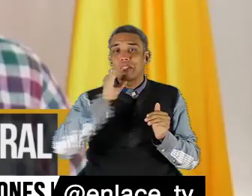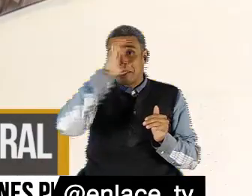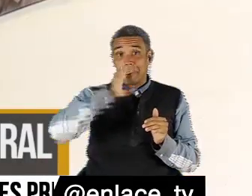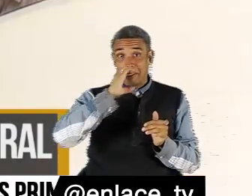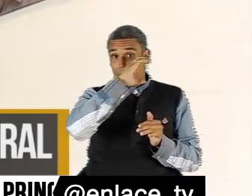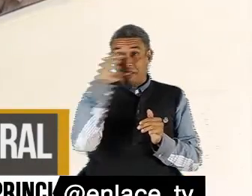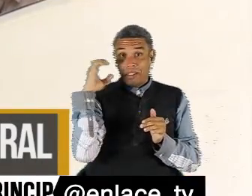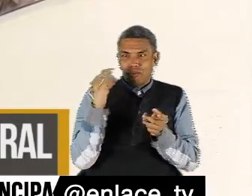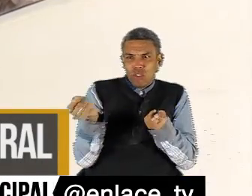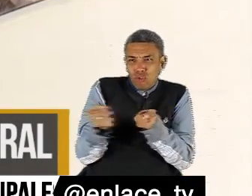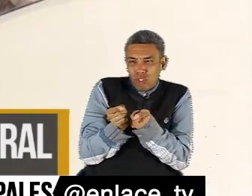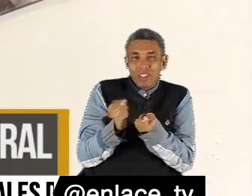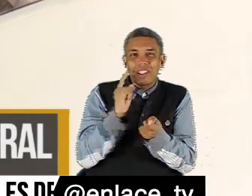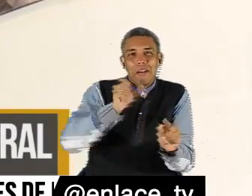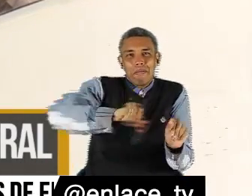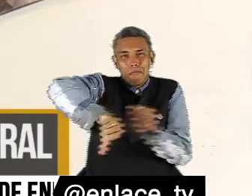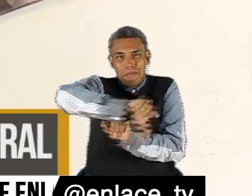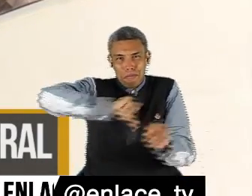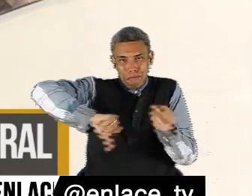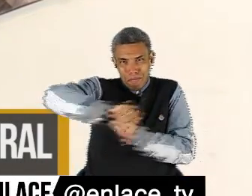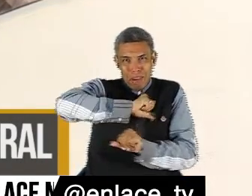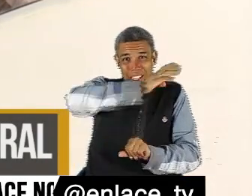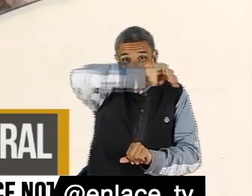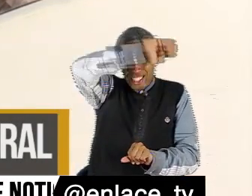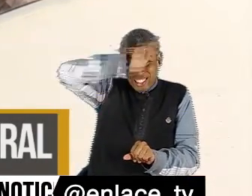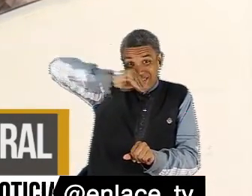en la calle 49, número